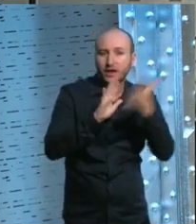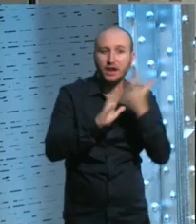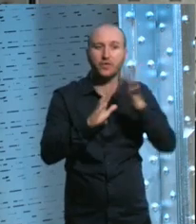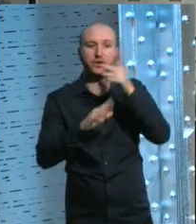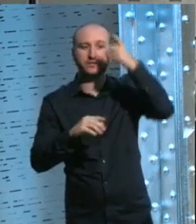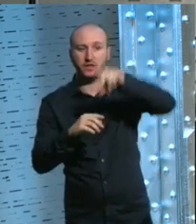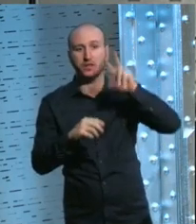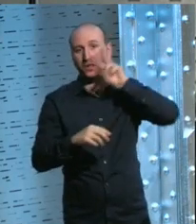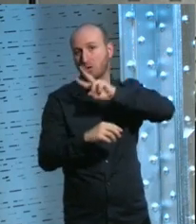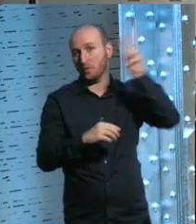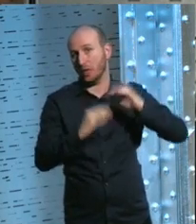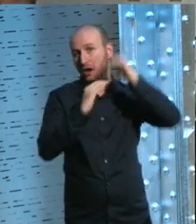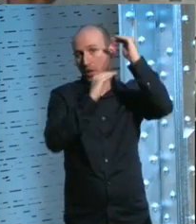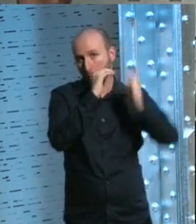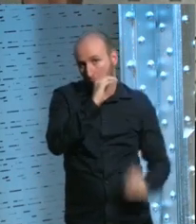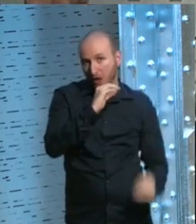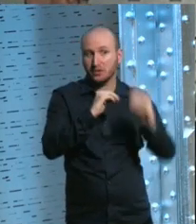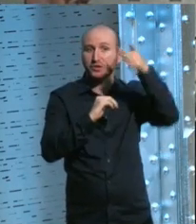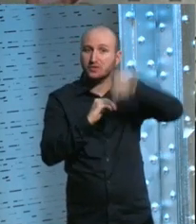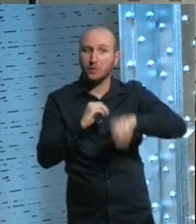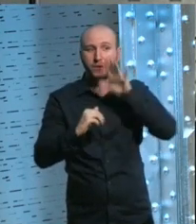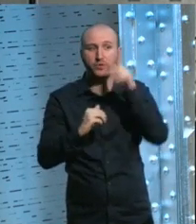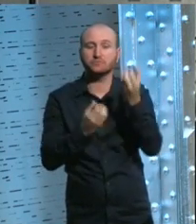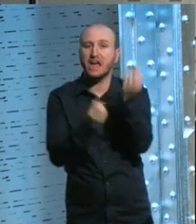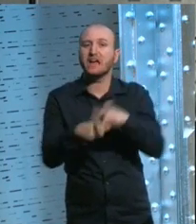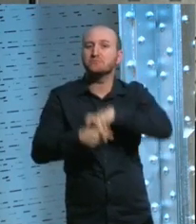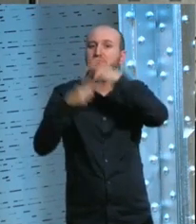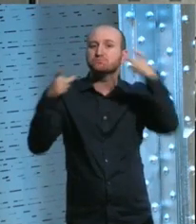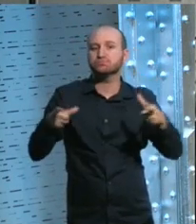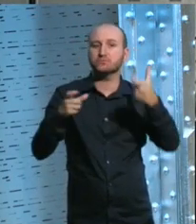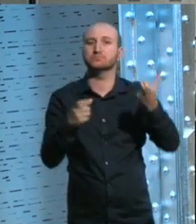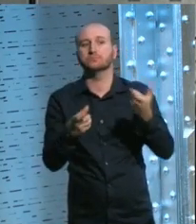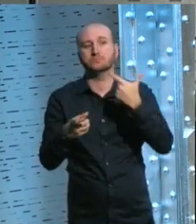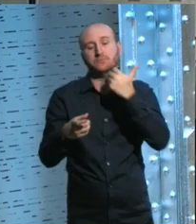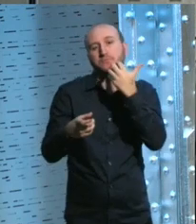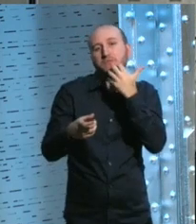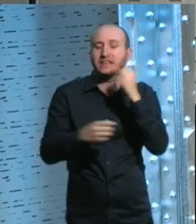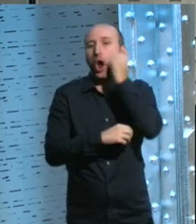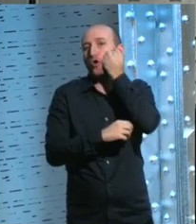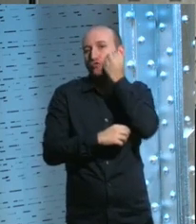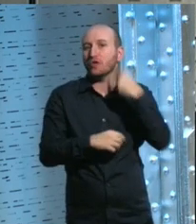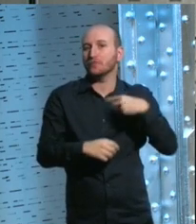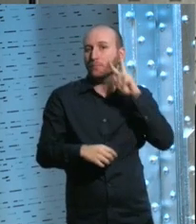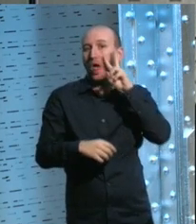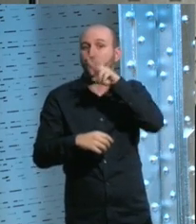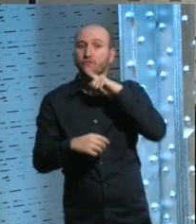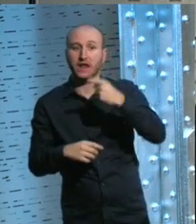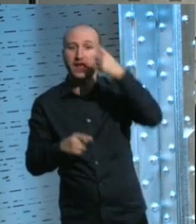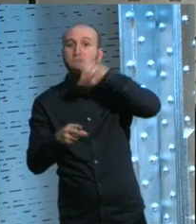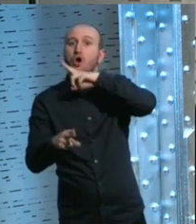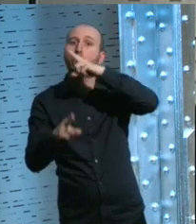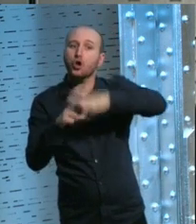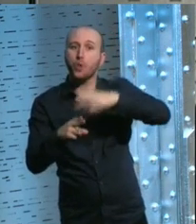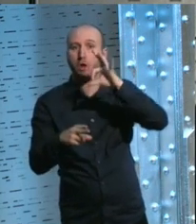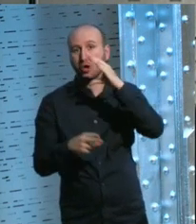menos cerrados que y después los grandes clusters, como yo he visto uno en Rusia, en Moscú, que se llama